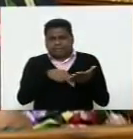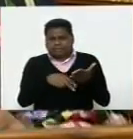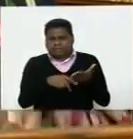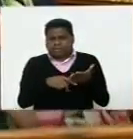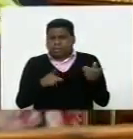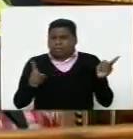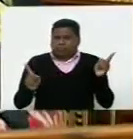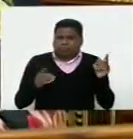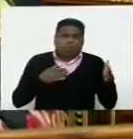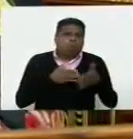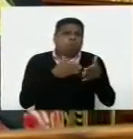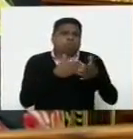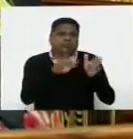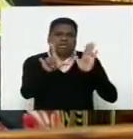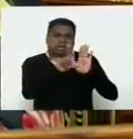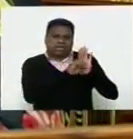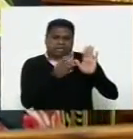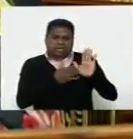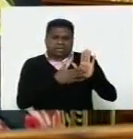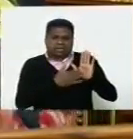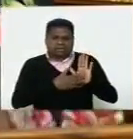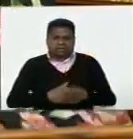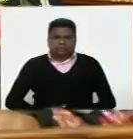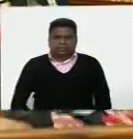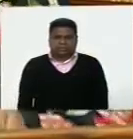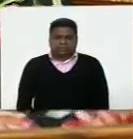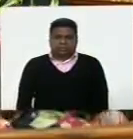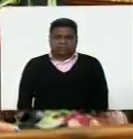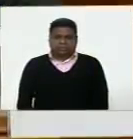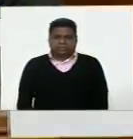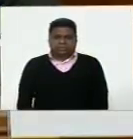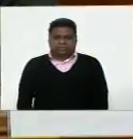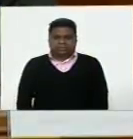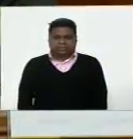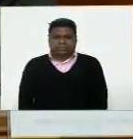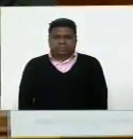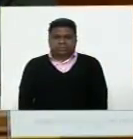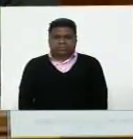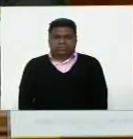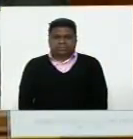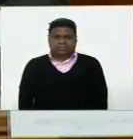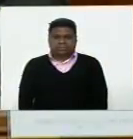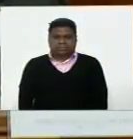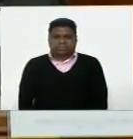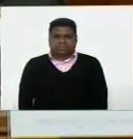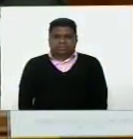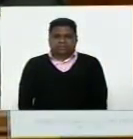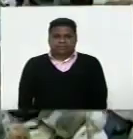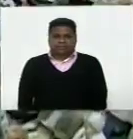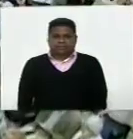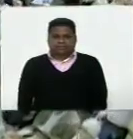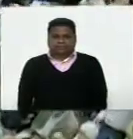al presente decreto constituyente. Es todo. Las y los constituyentes que estén de acuerdo,